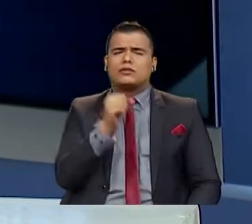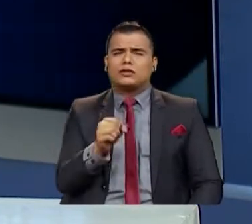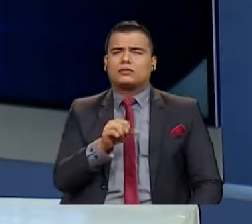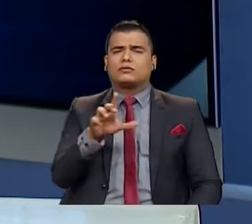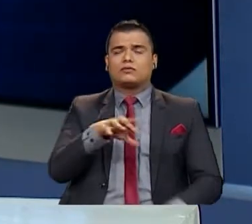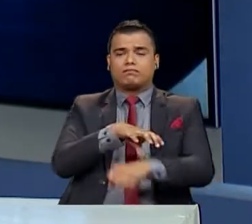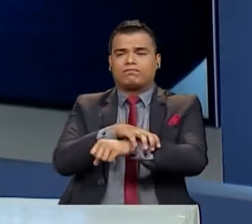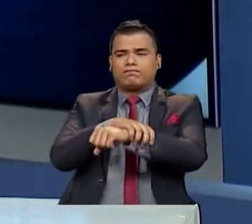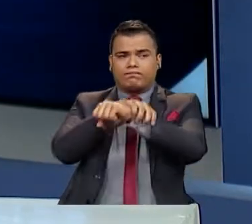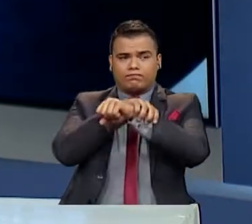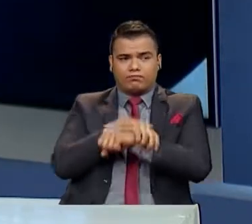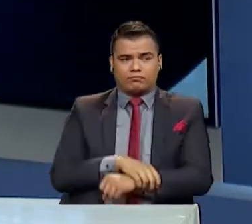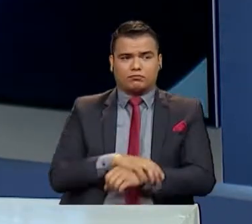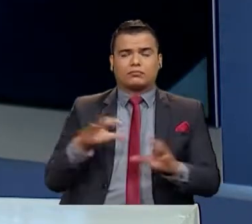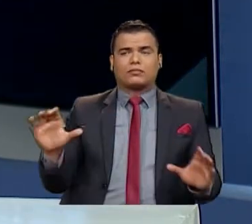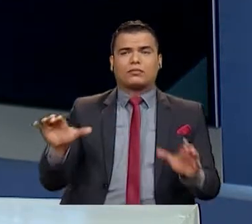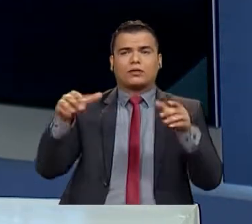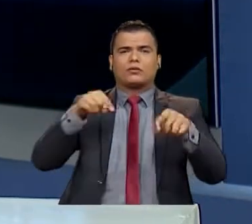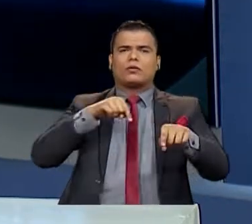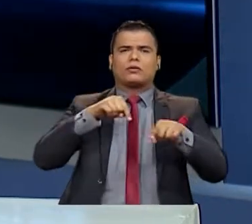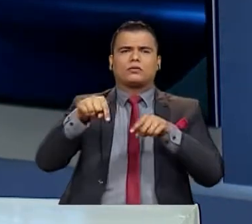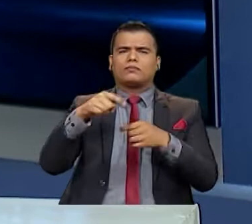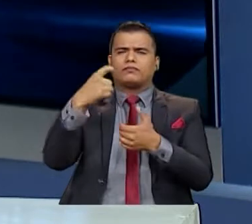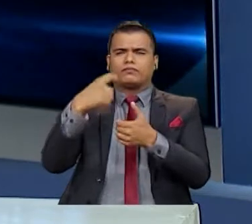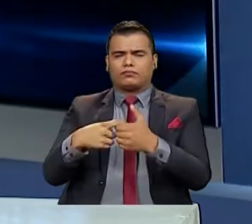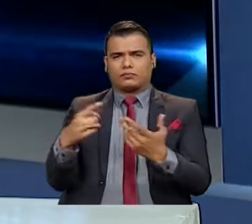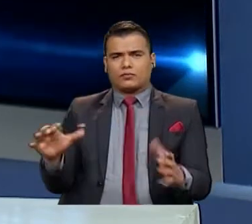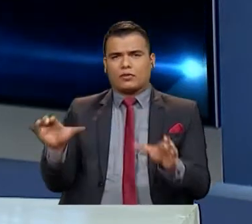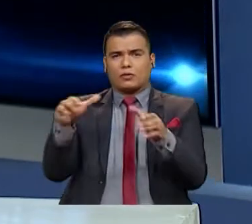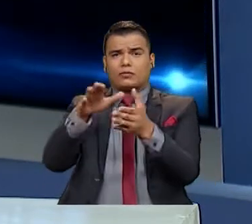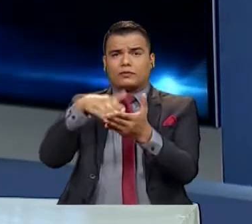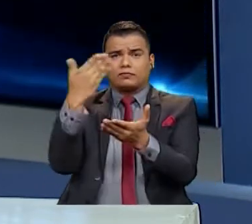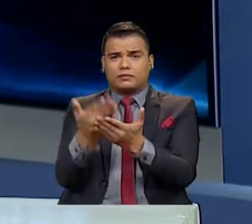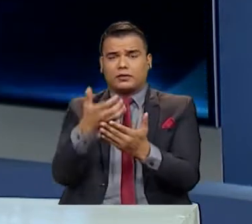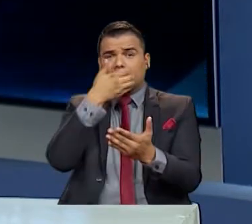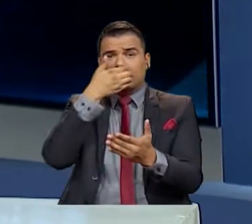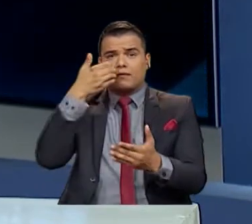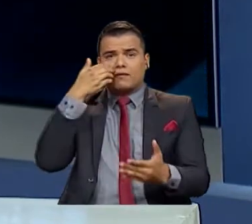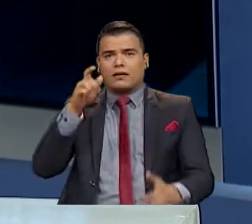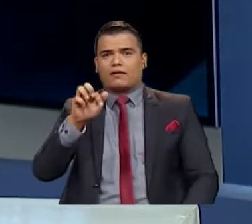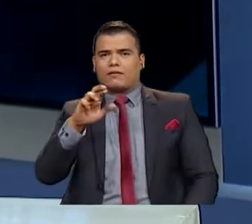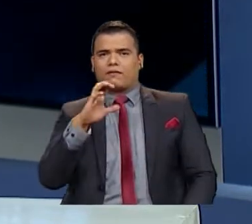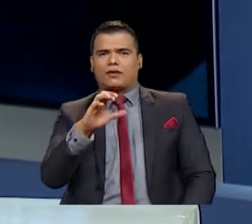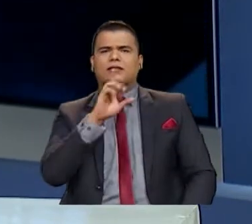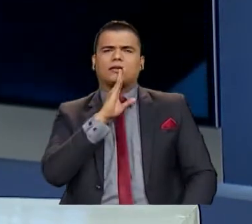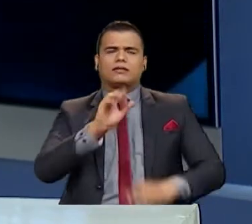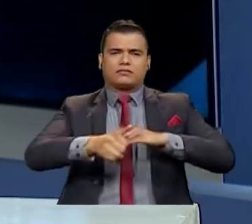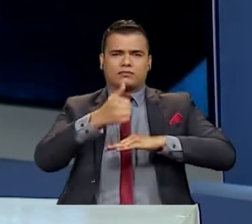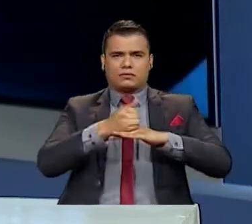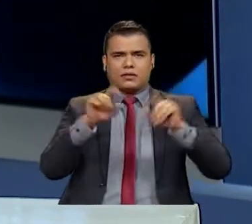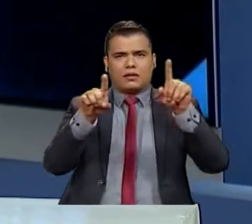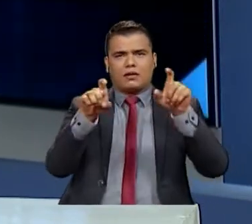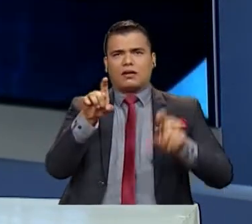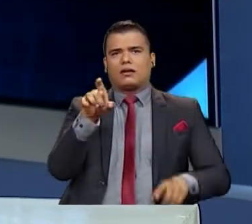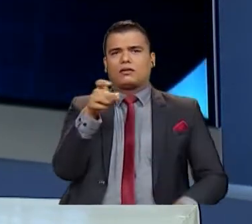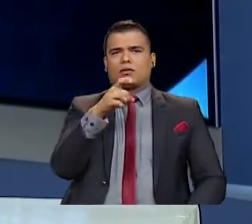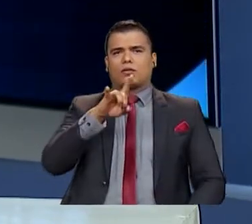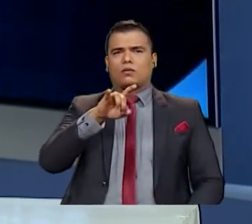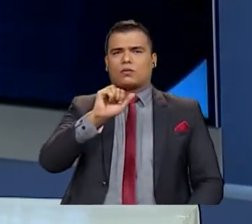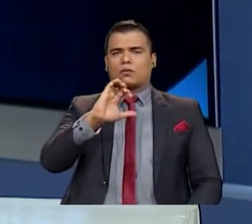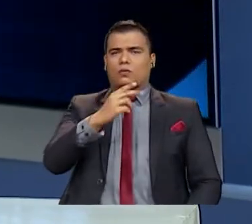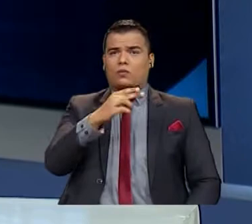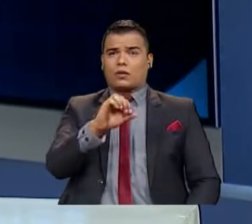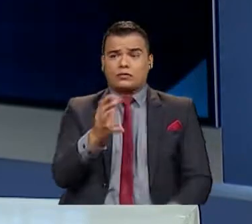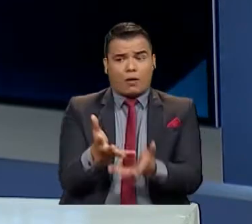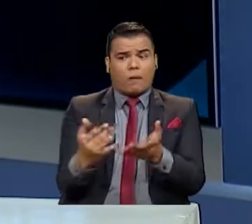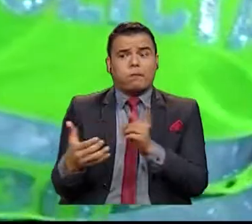detenidos, según las autoridades, integrantes de la disidencia de las FARC, comandada por alias Guacho. En poder de estas personas cayó un